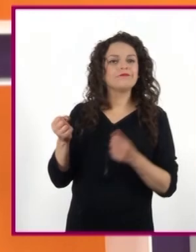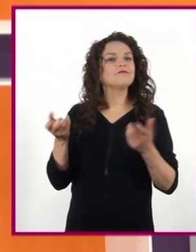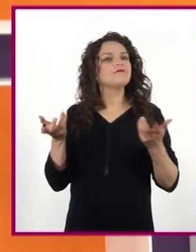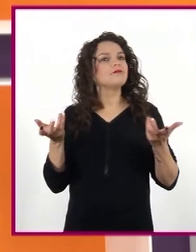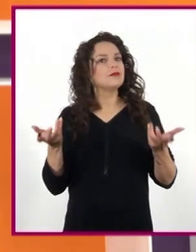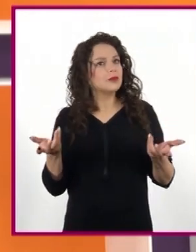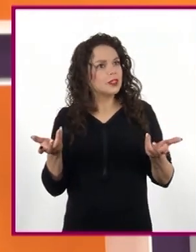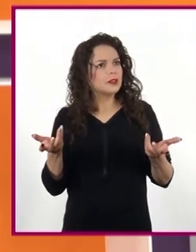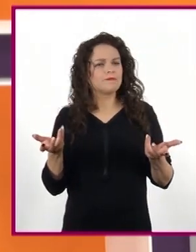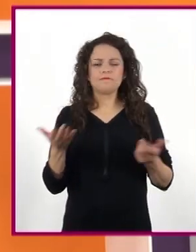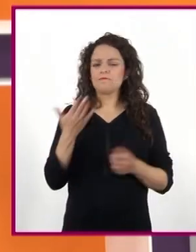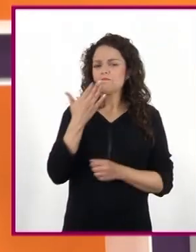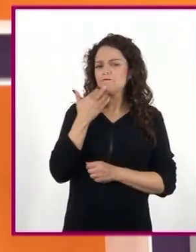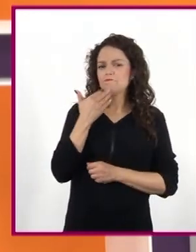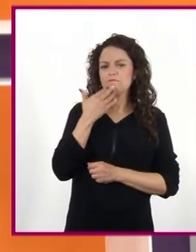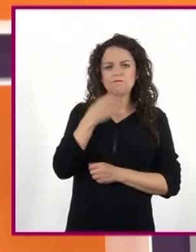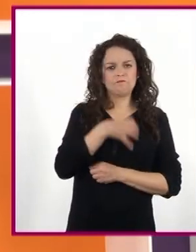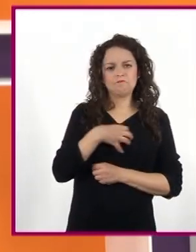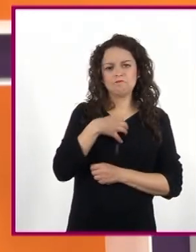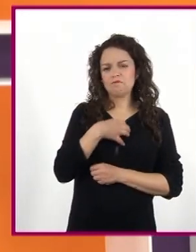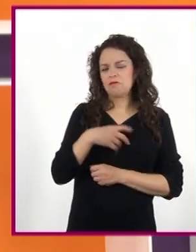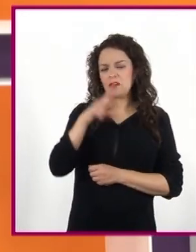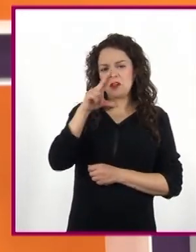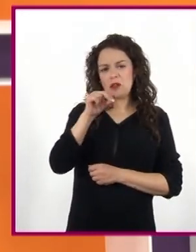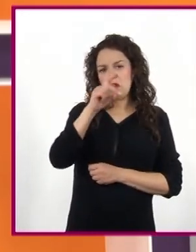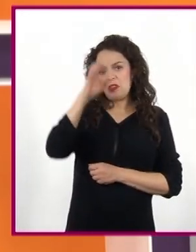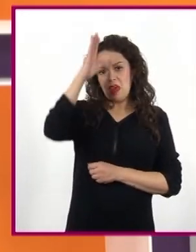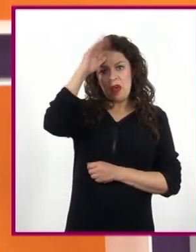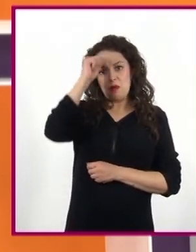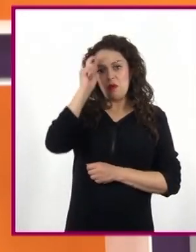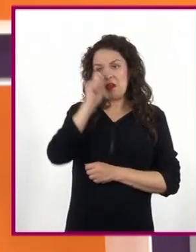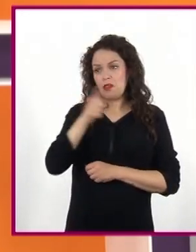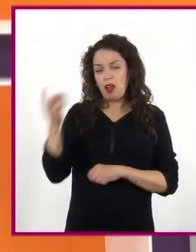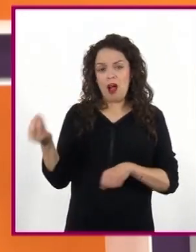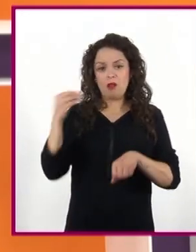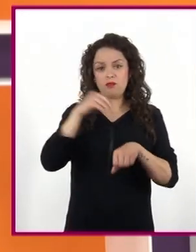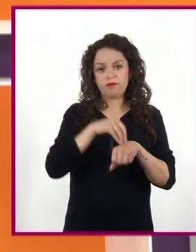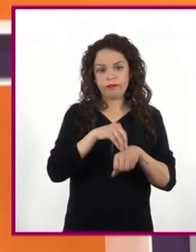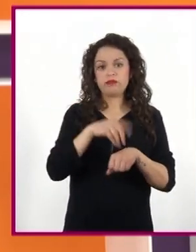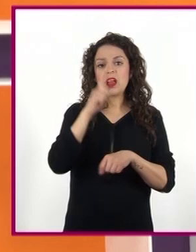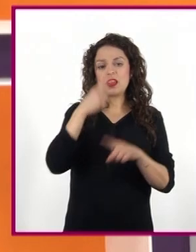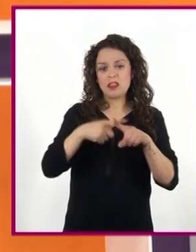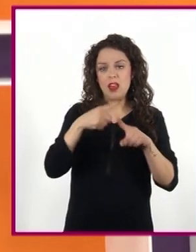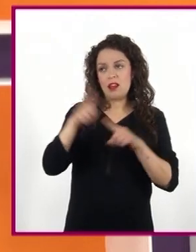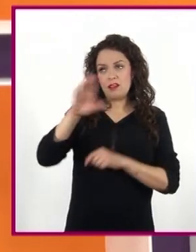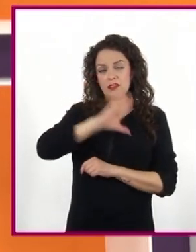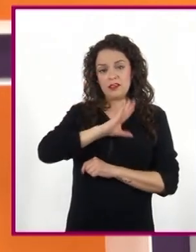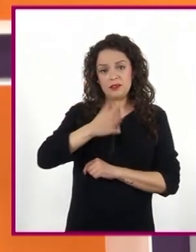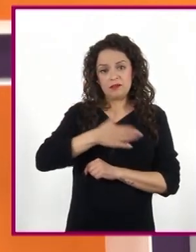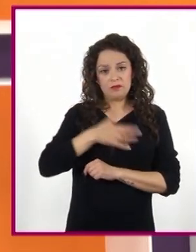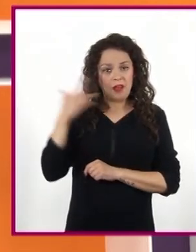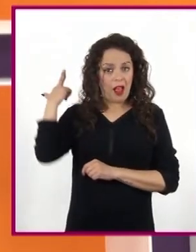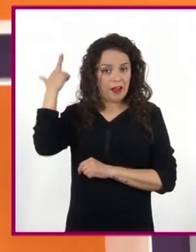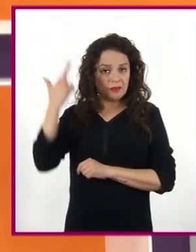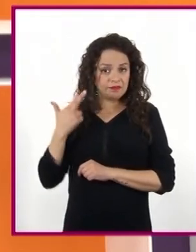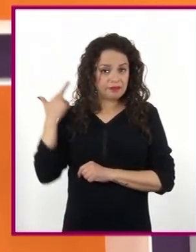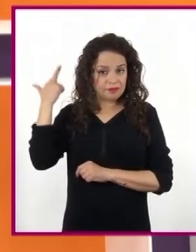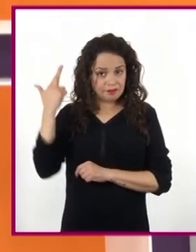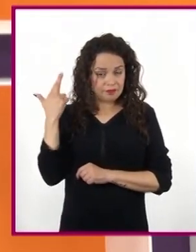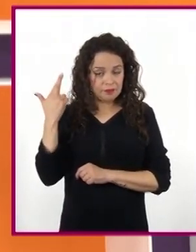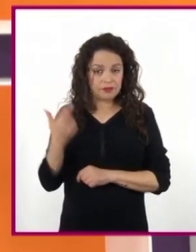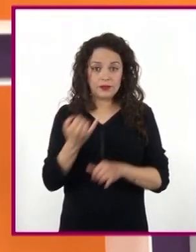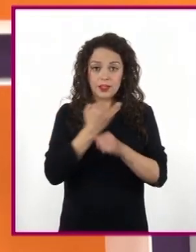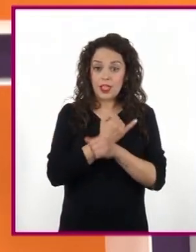el descontento ante las medidas que habían sido implementadas por la corona española. La independencia de las